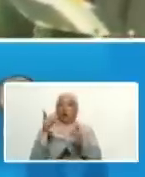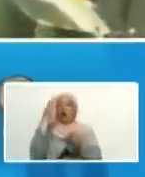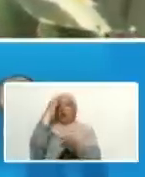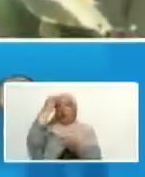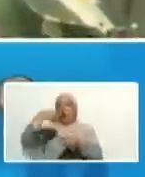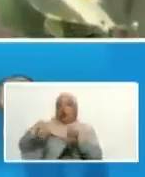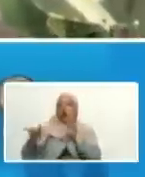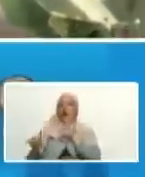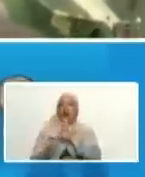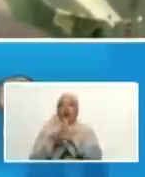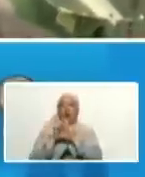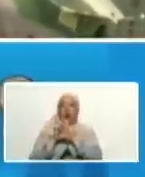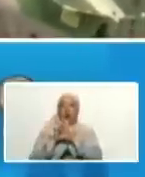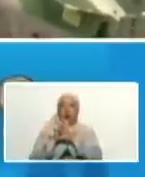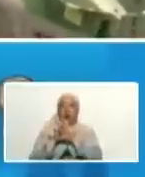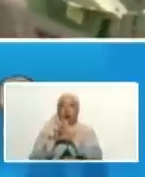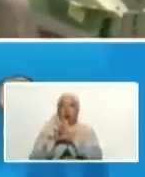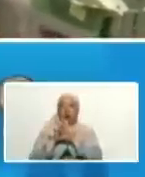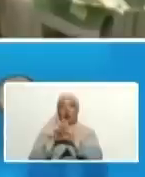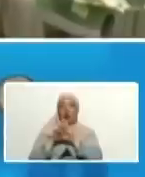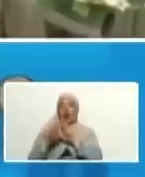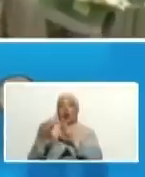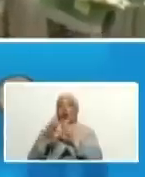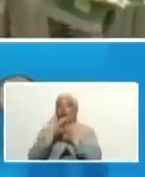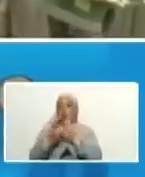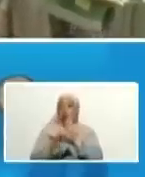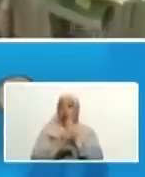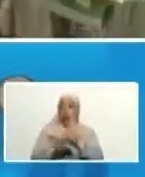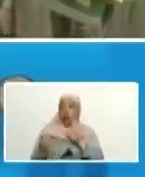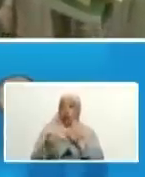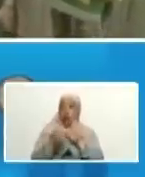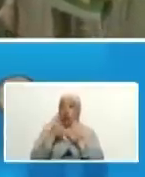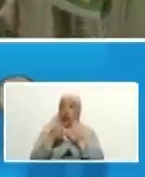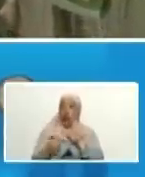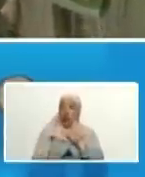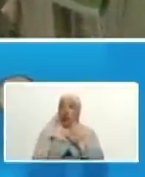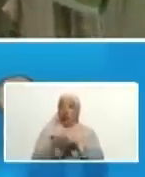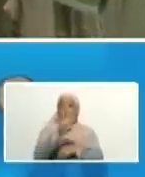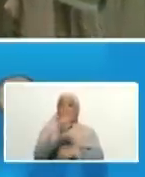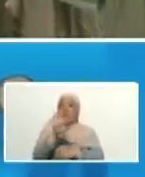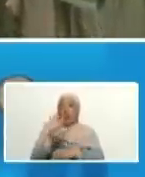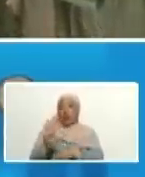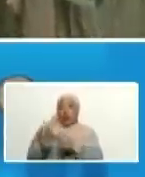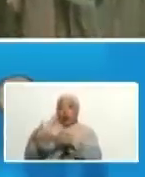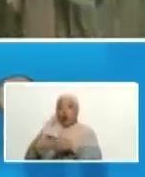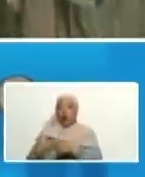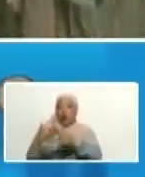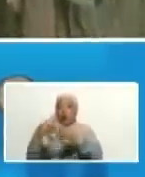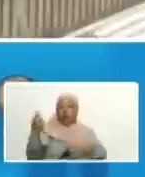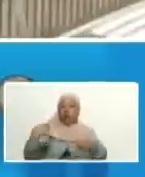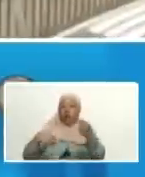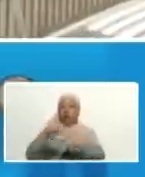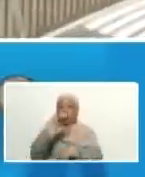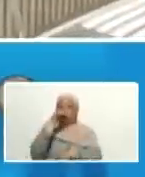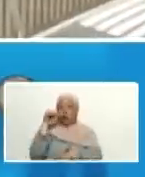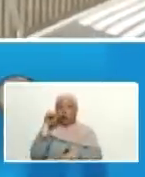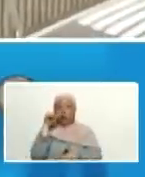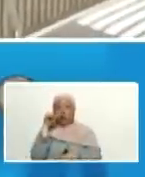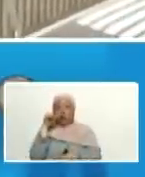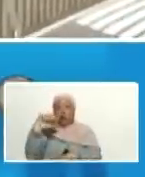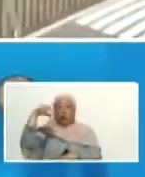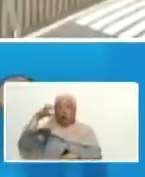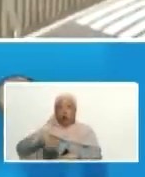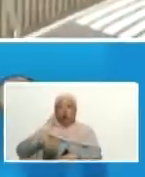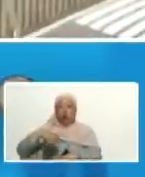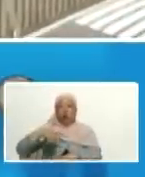ley y de acuerdo a la Constitución, 45 naves narcotraficantes intrusas en el